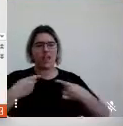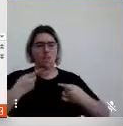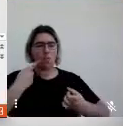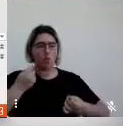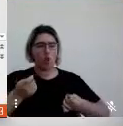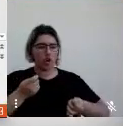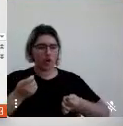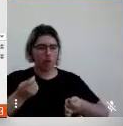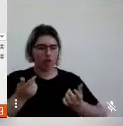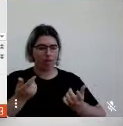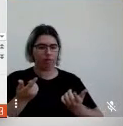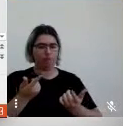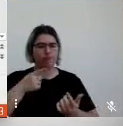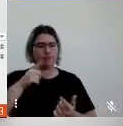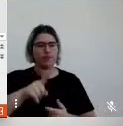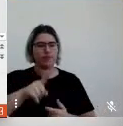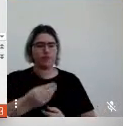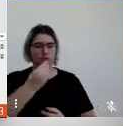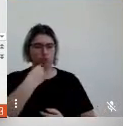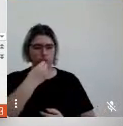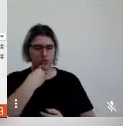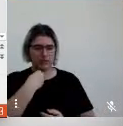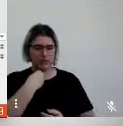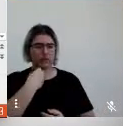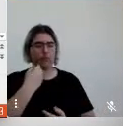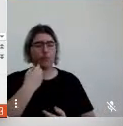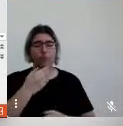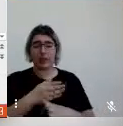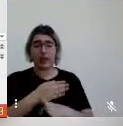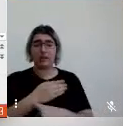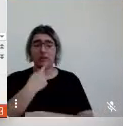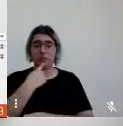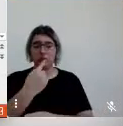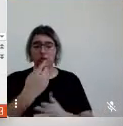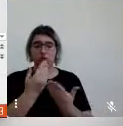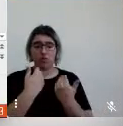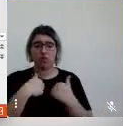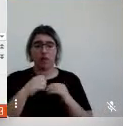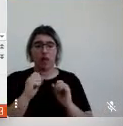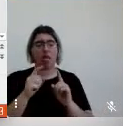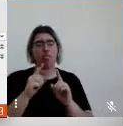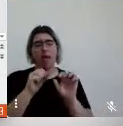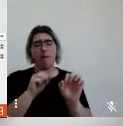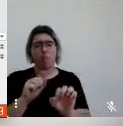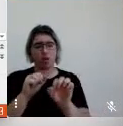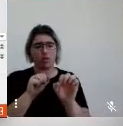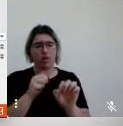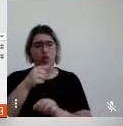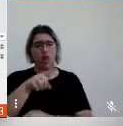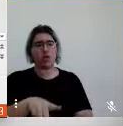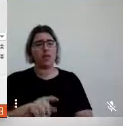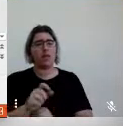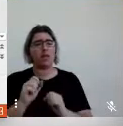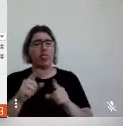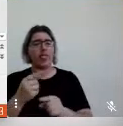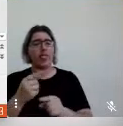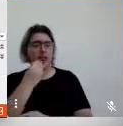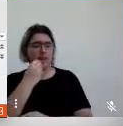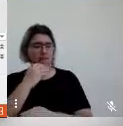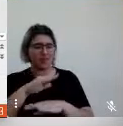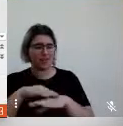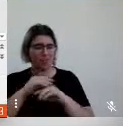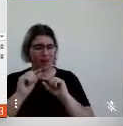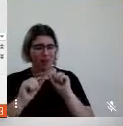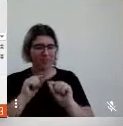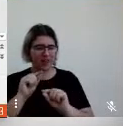a nivel muconutritivo, pues también lo que decíamos antes, da cobijo y protege también y alimenta a esas bacterias. En